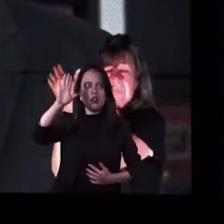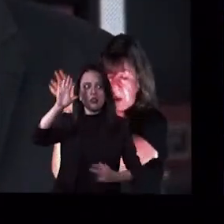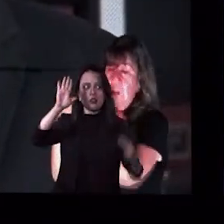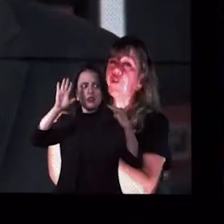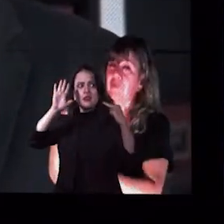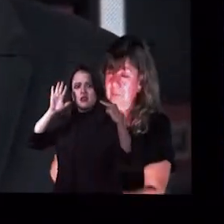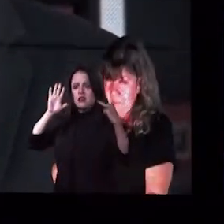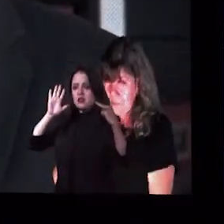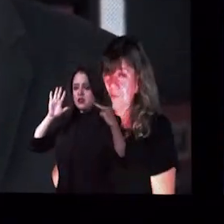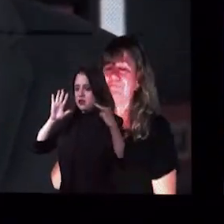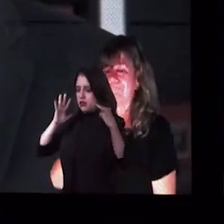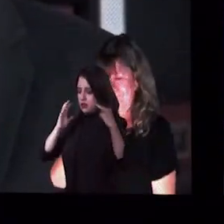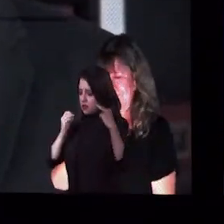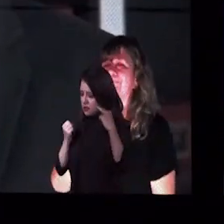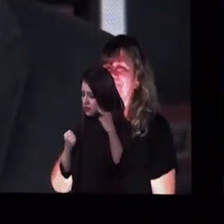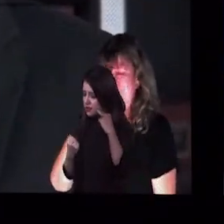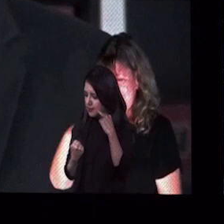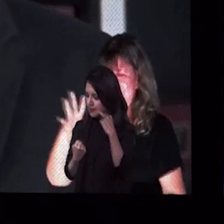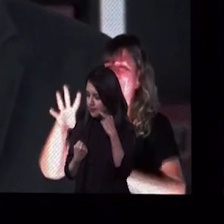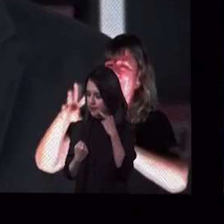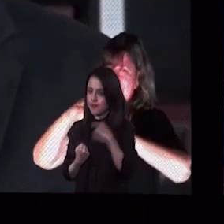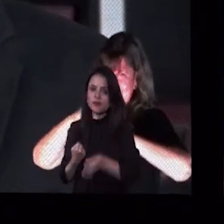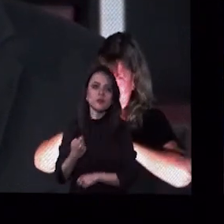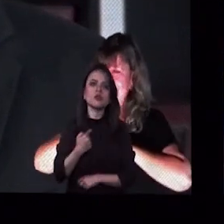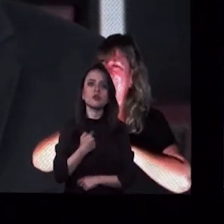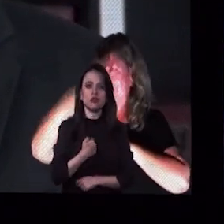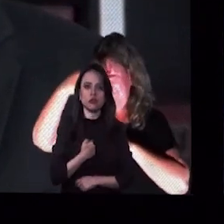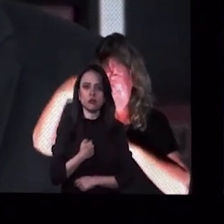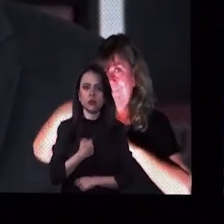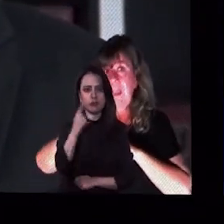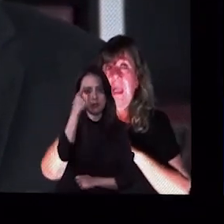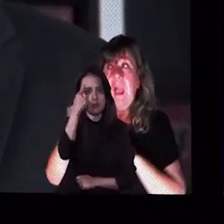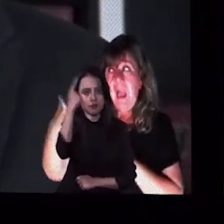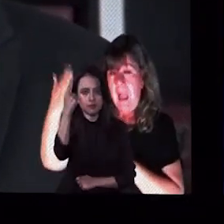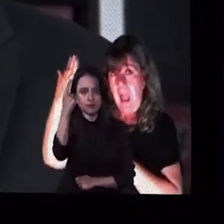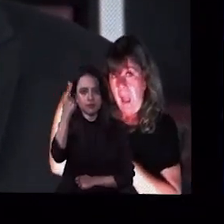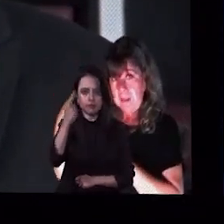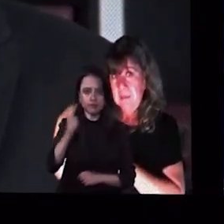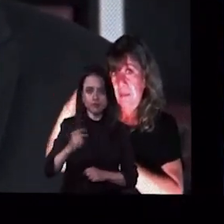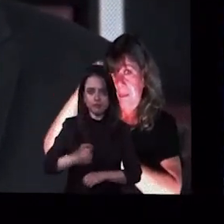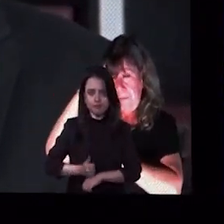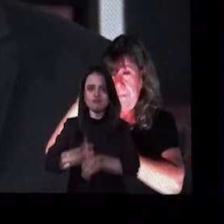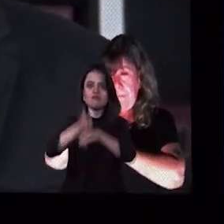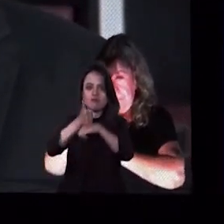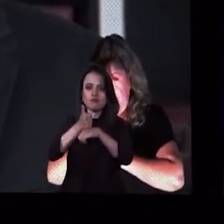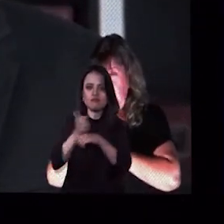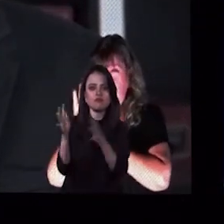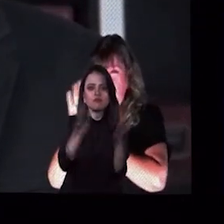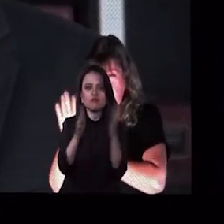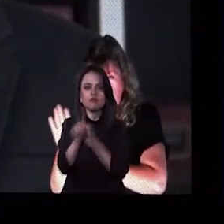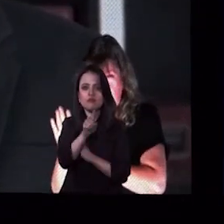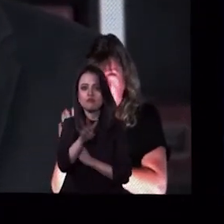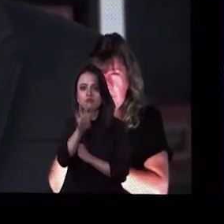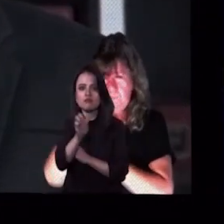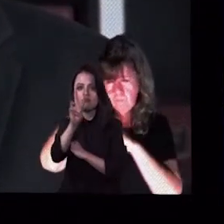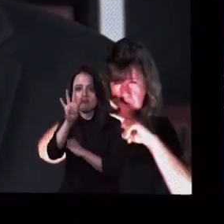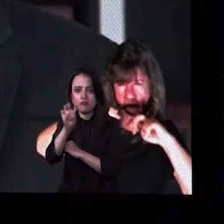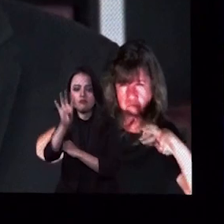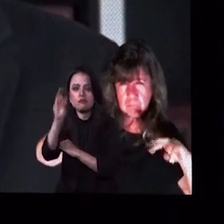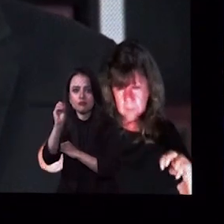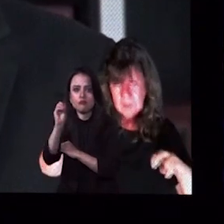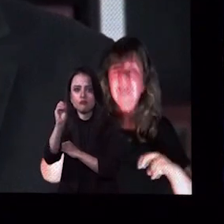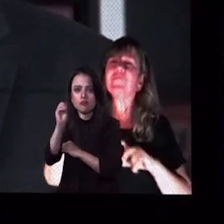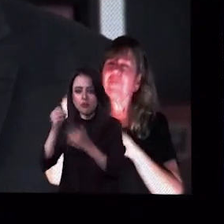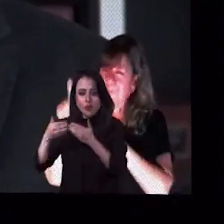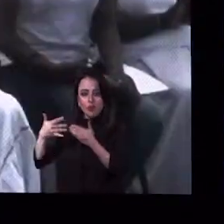reconozco que por lo menos mientras fui director de inteligencia a finales de la década de los 90, seguramente contribuí